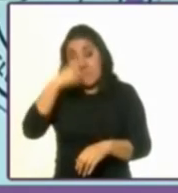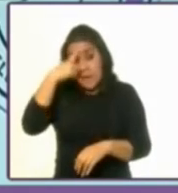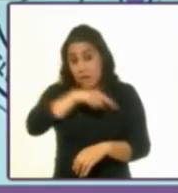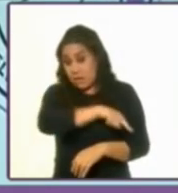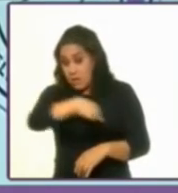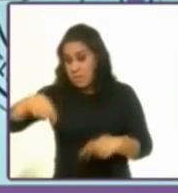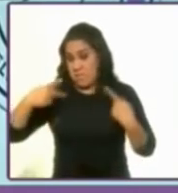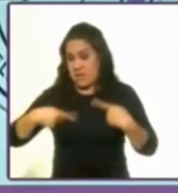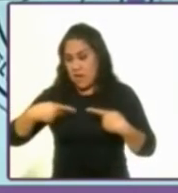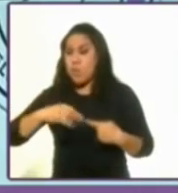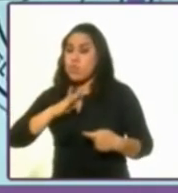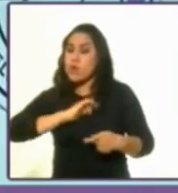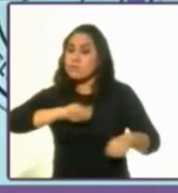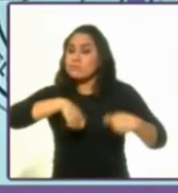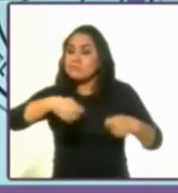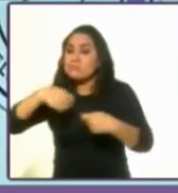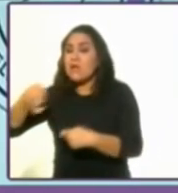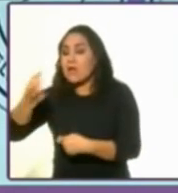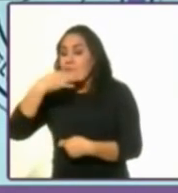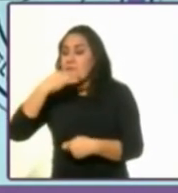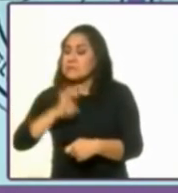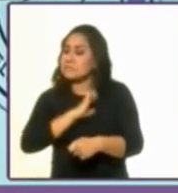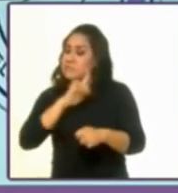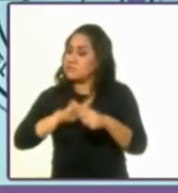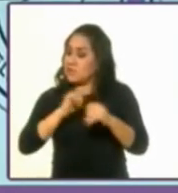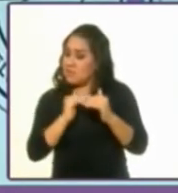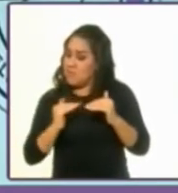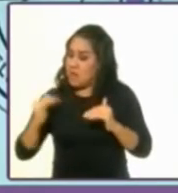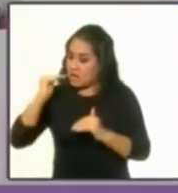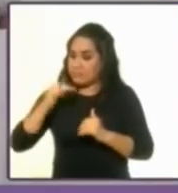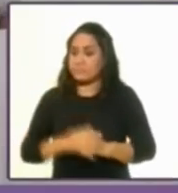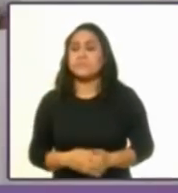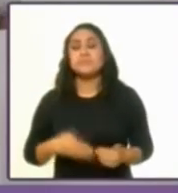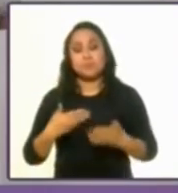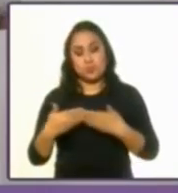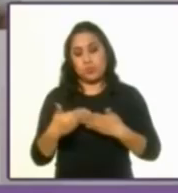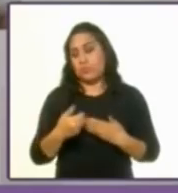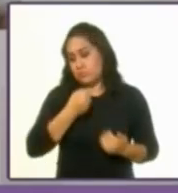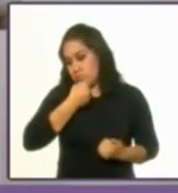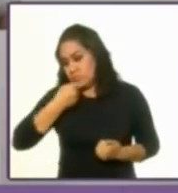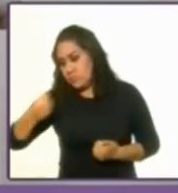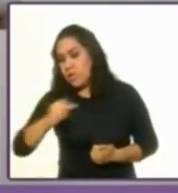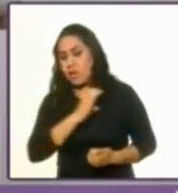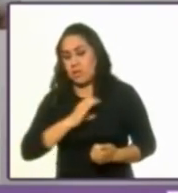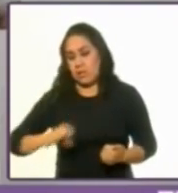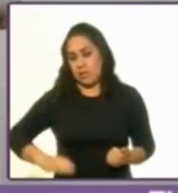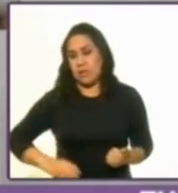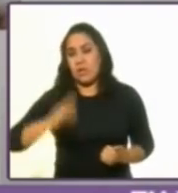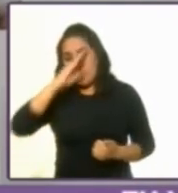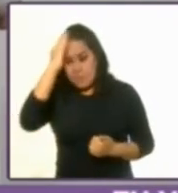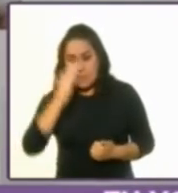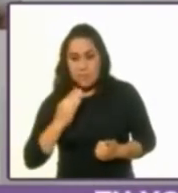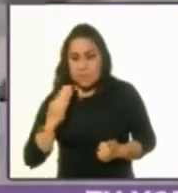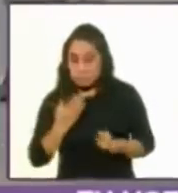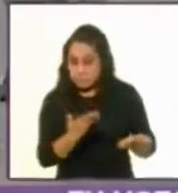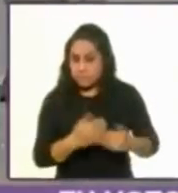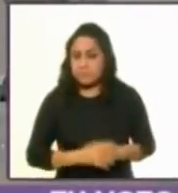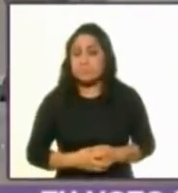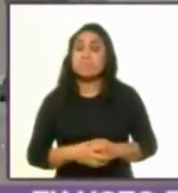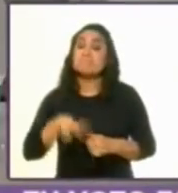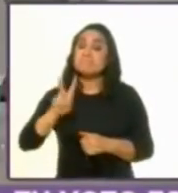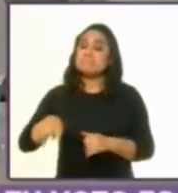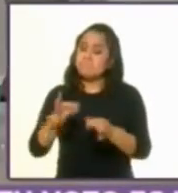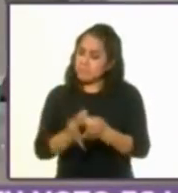medicina de alta especialidad tiene el uso de la palabra la candidata alejandra barrales adelante es muy